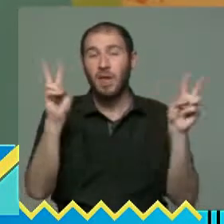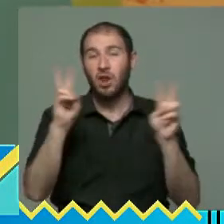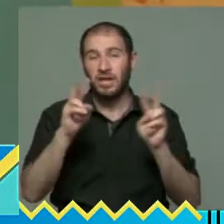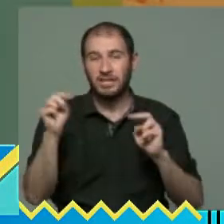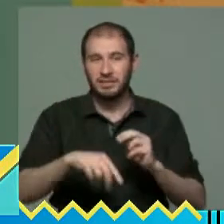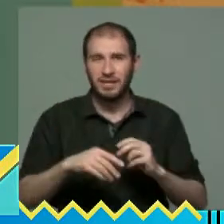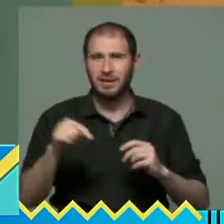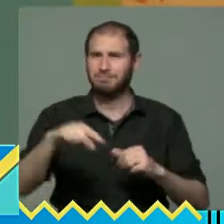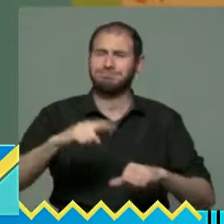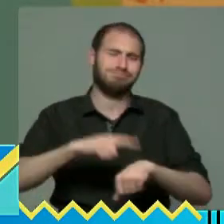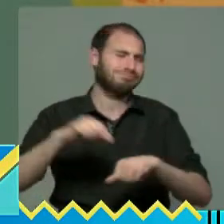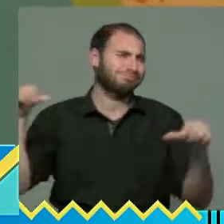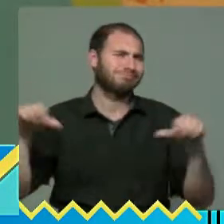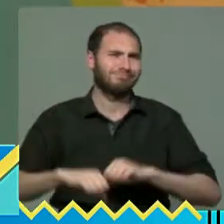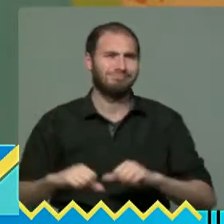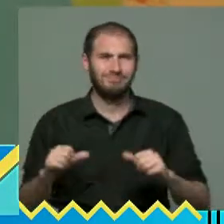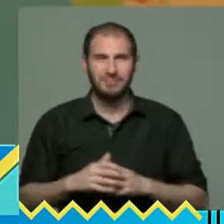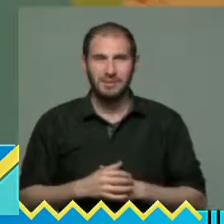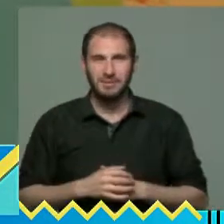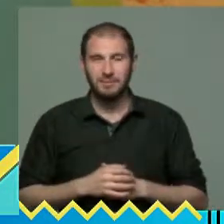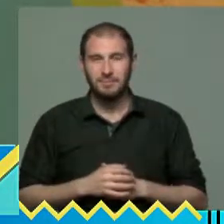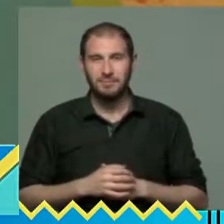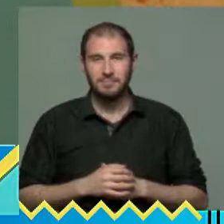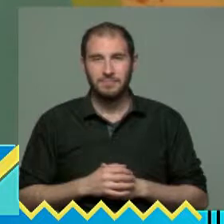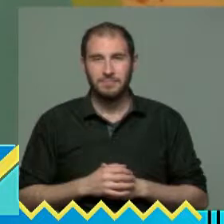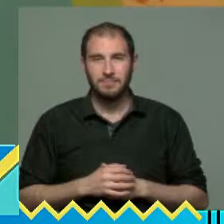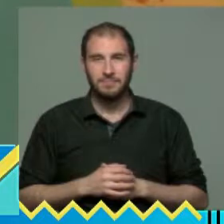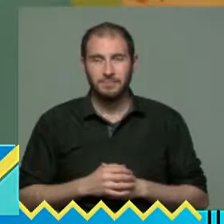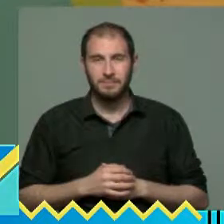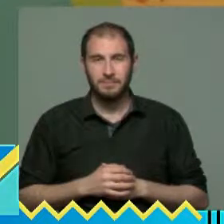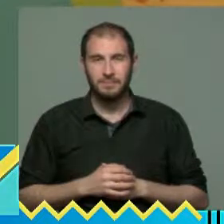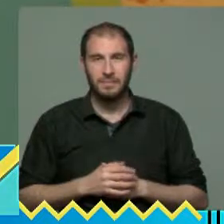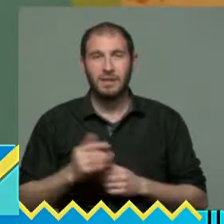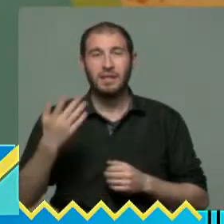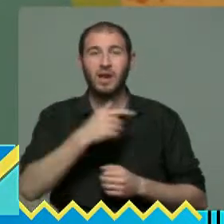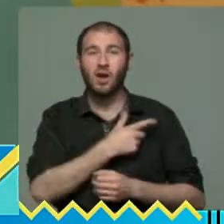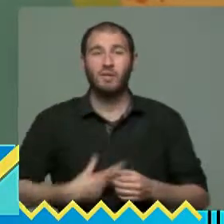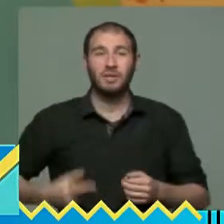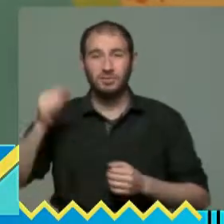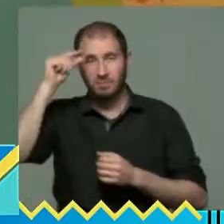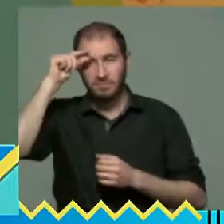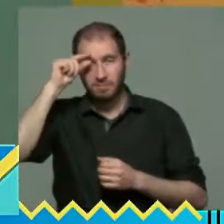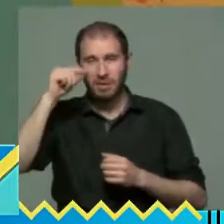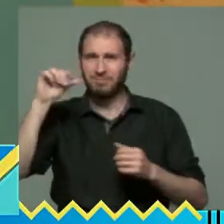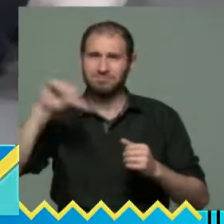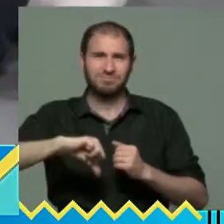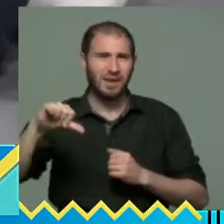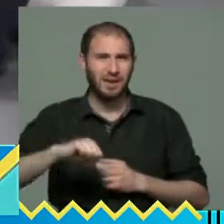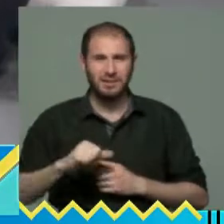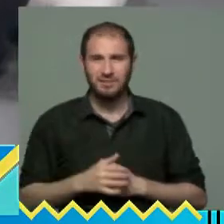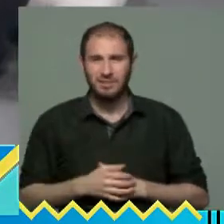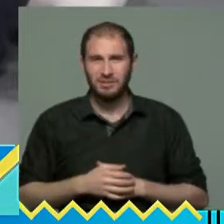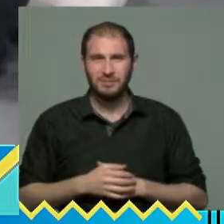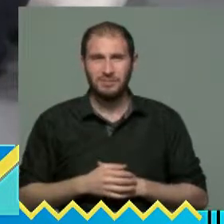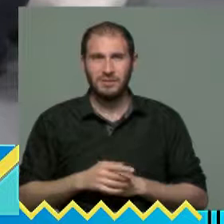un pésimo momento. Estaba después de la gobernación de Paco Pérez, que había resultado muy mala, o por lo